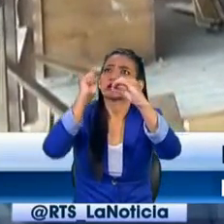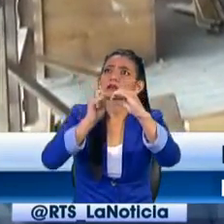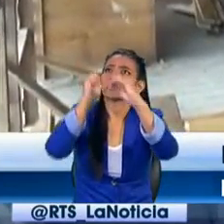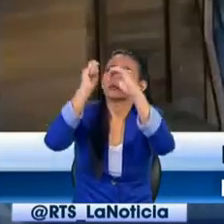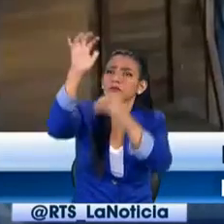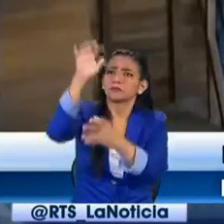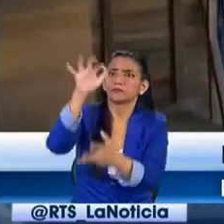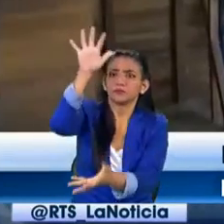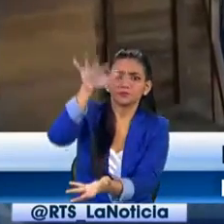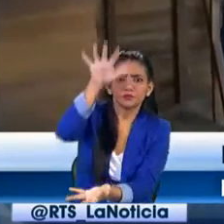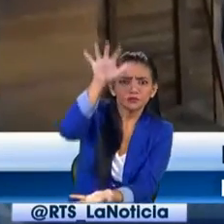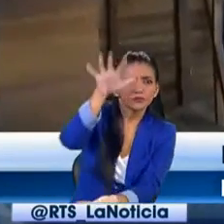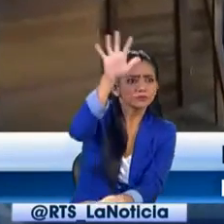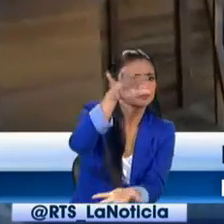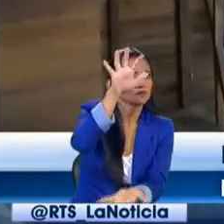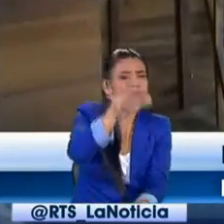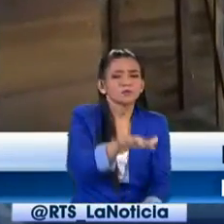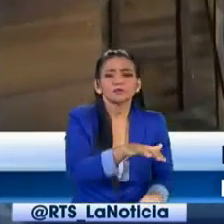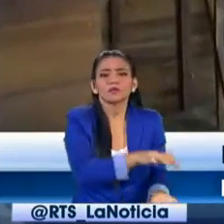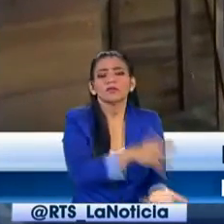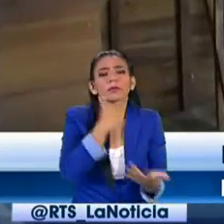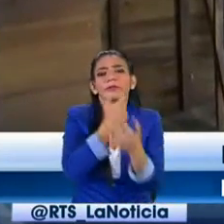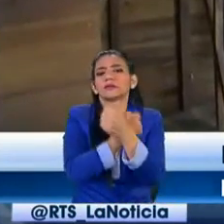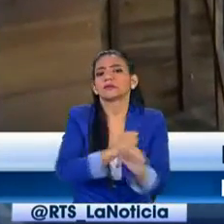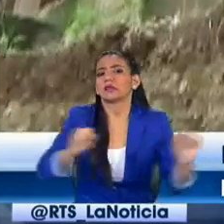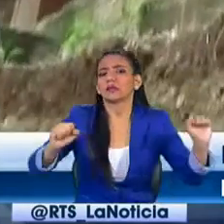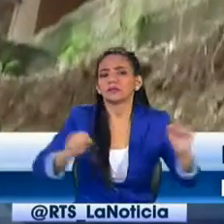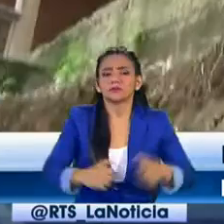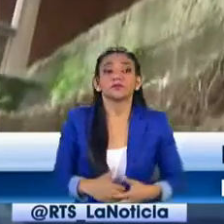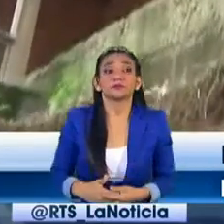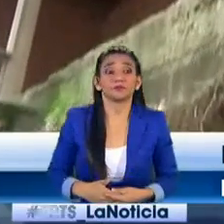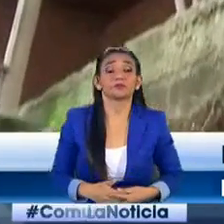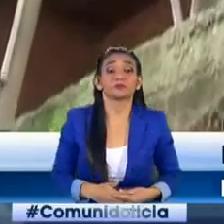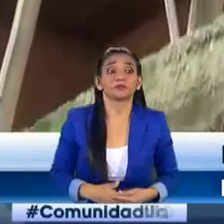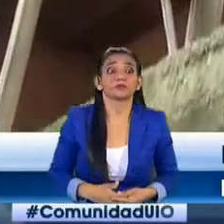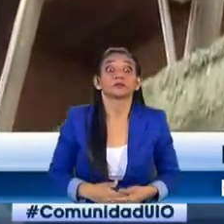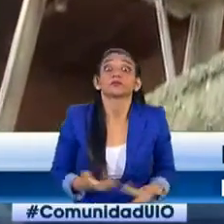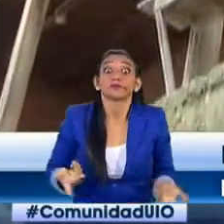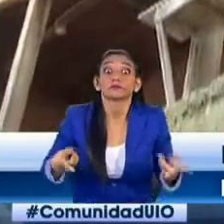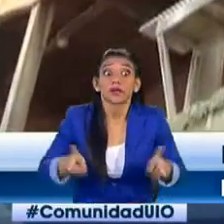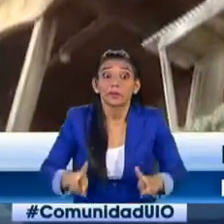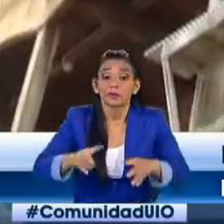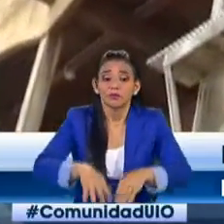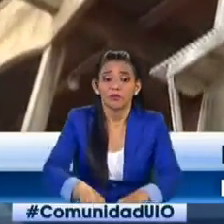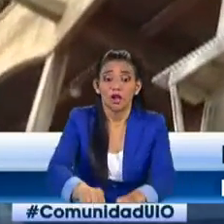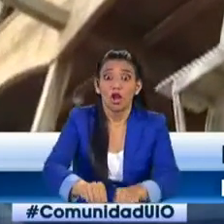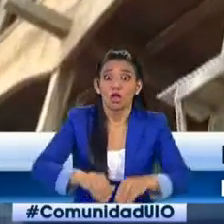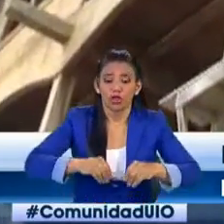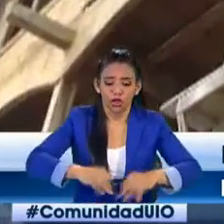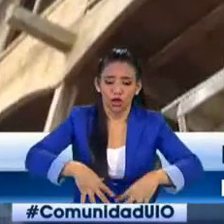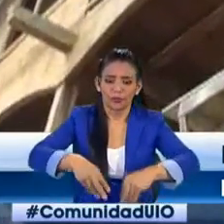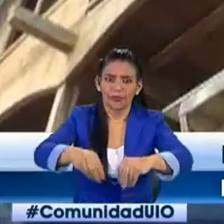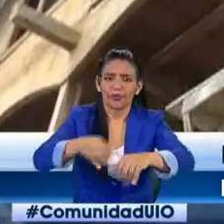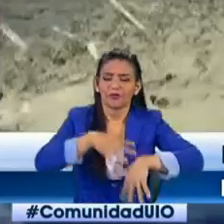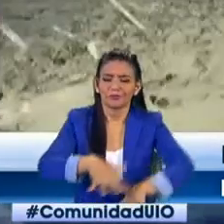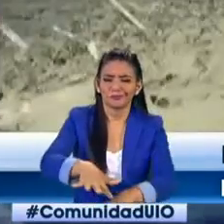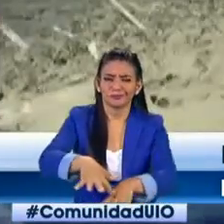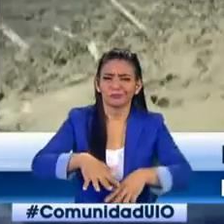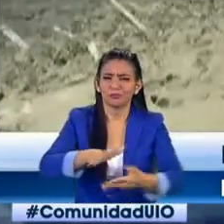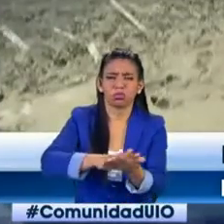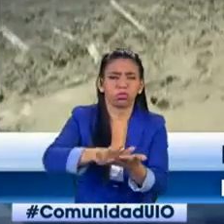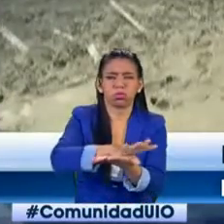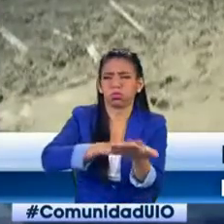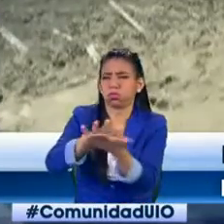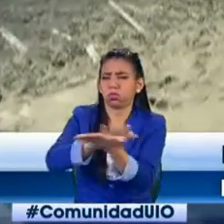todo. Sí, todo lo que se pueda salvar. A la vez también el lodo, eso unió y está hecho un caos ahorita.